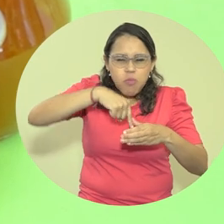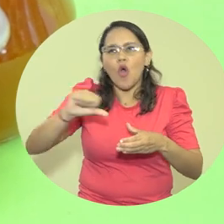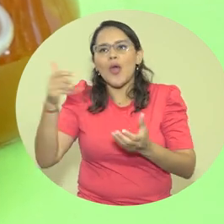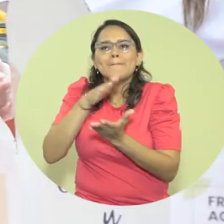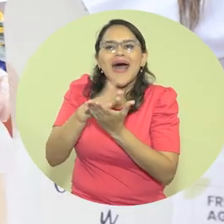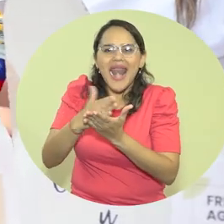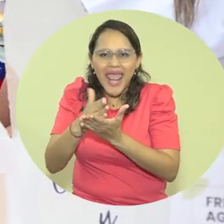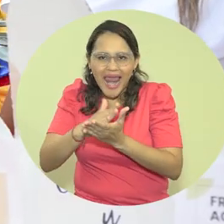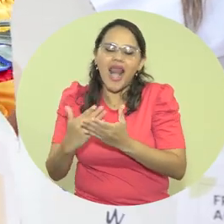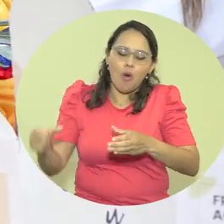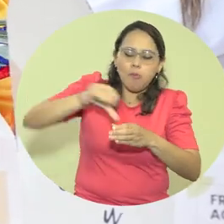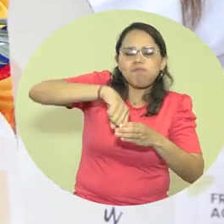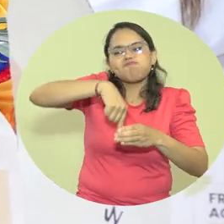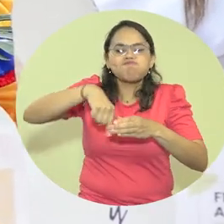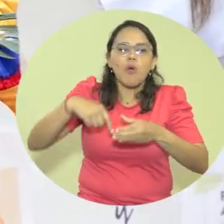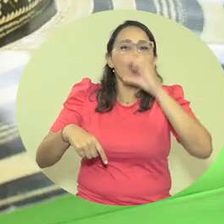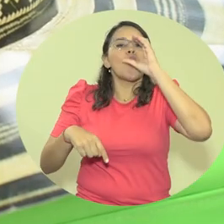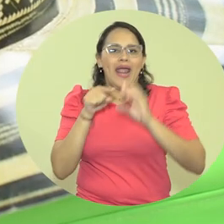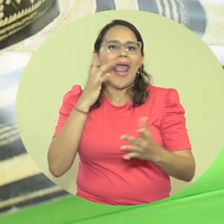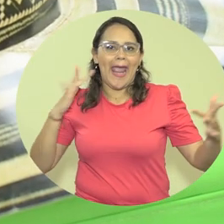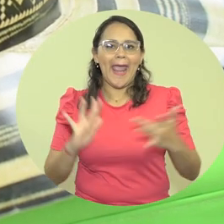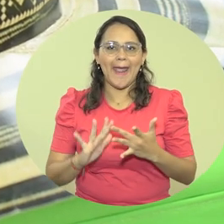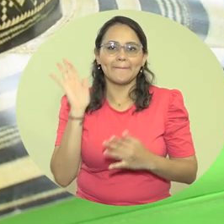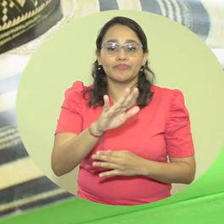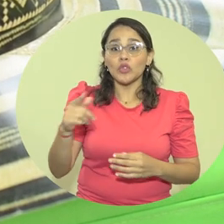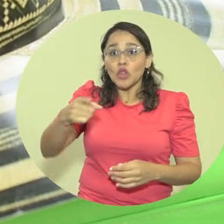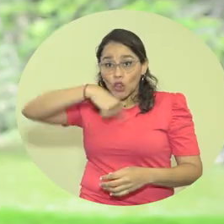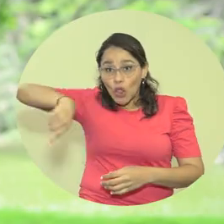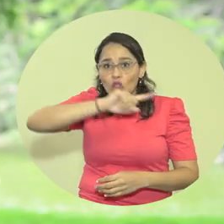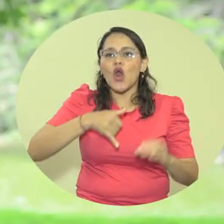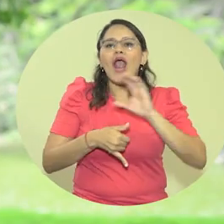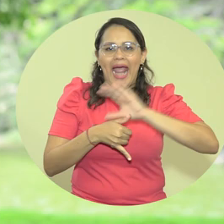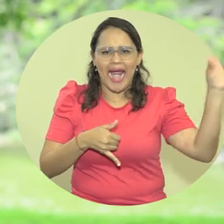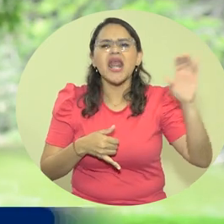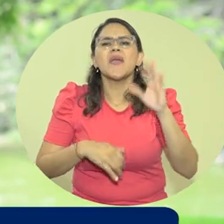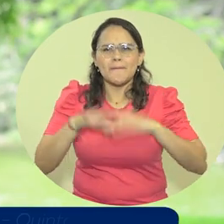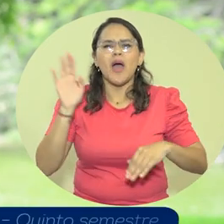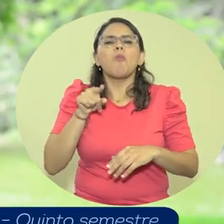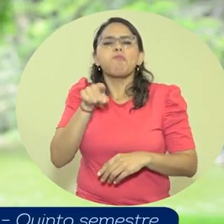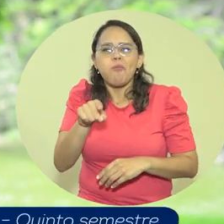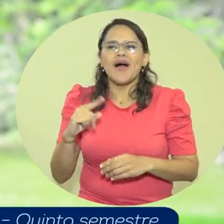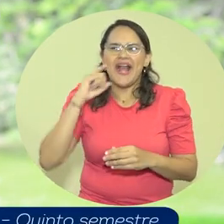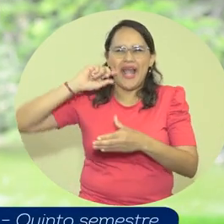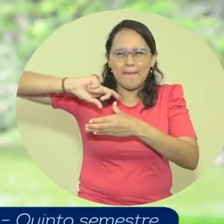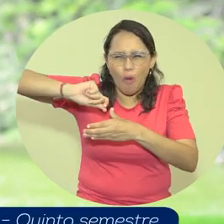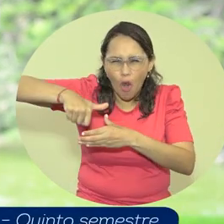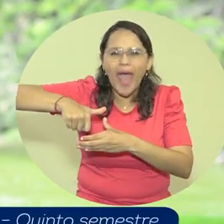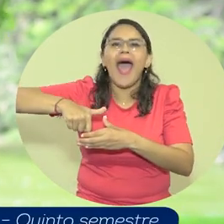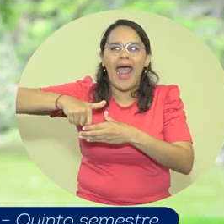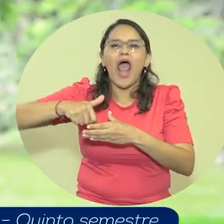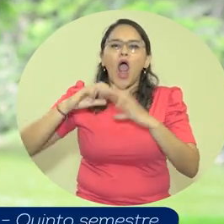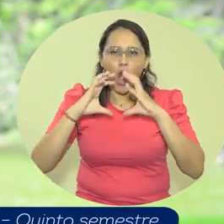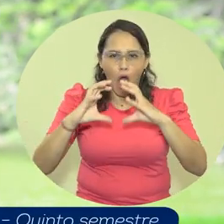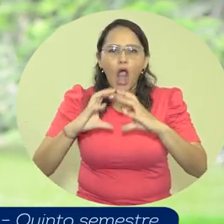son bebidas típicas que se presentan en nuestra región. Nosotros somos región Caribe, en el menú encontramos limonada de coco, guarapazo,